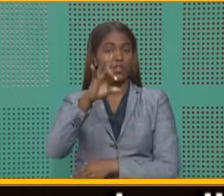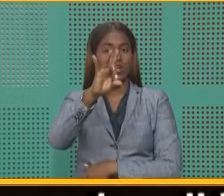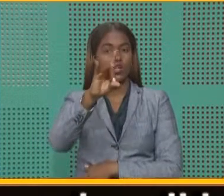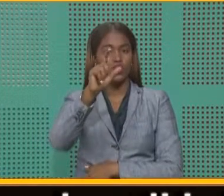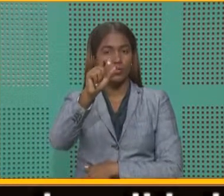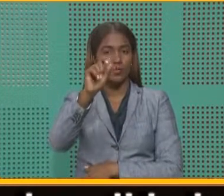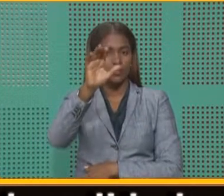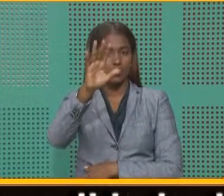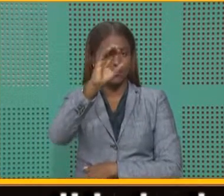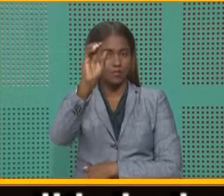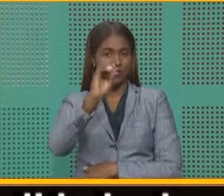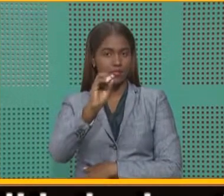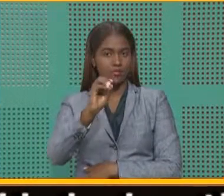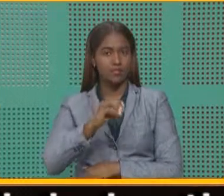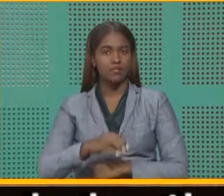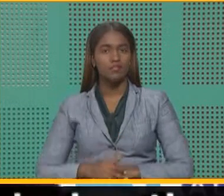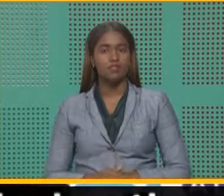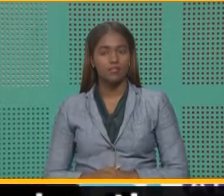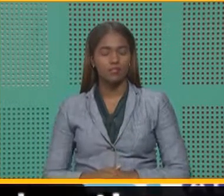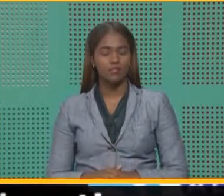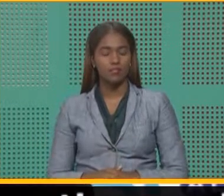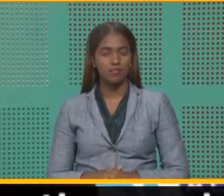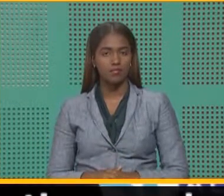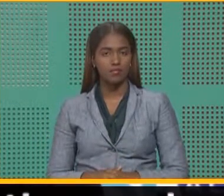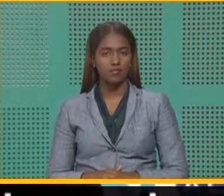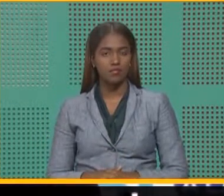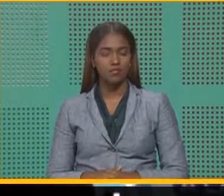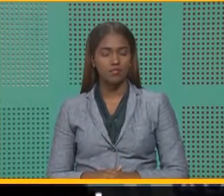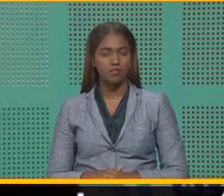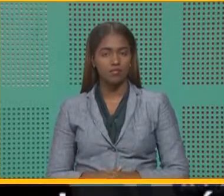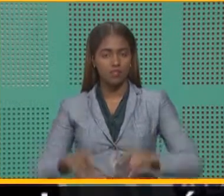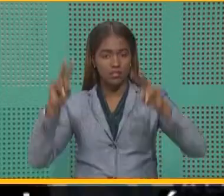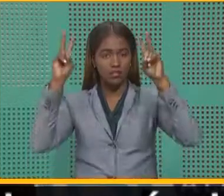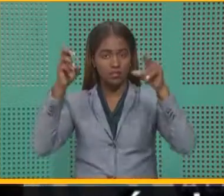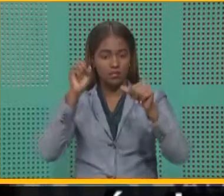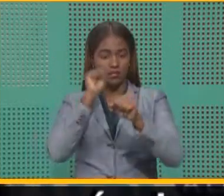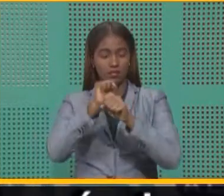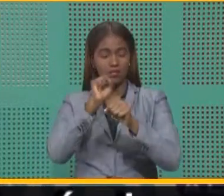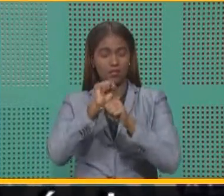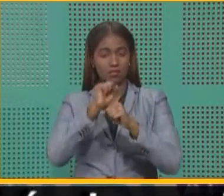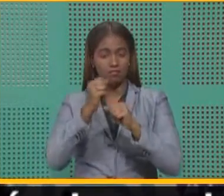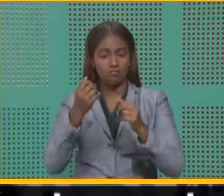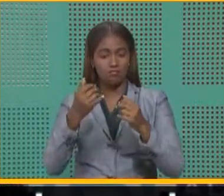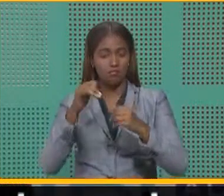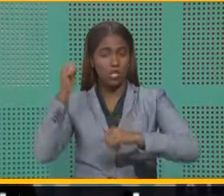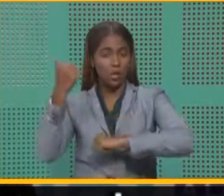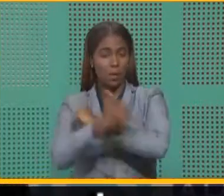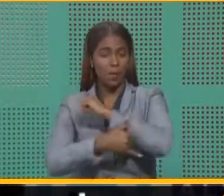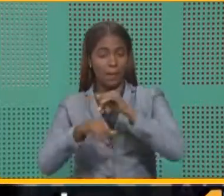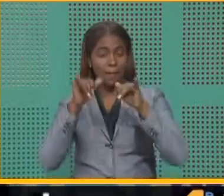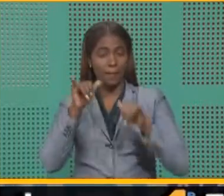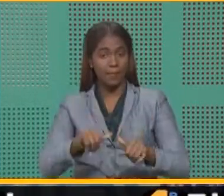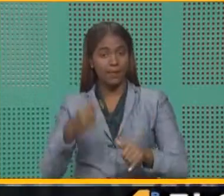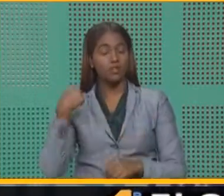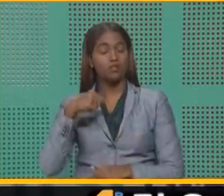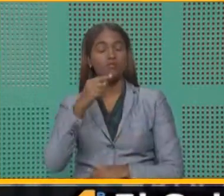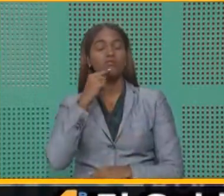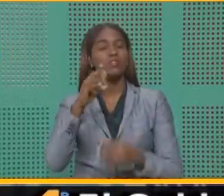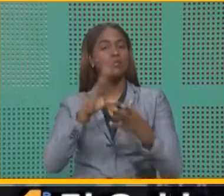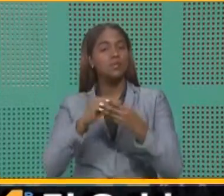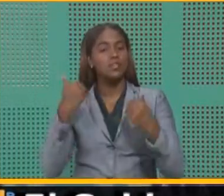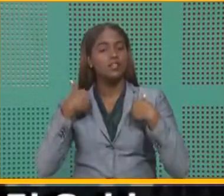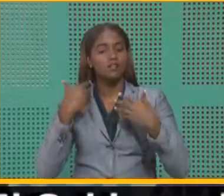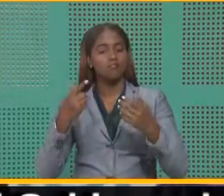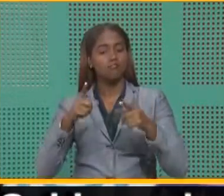8.5 por ciento y en términos de la inversión extranjera directa precisamente nosotros venimos con un